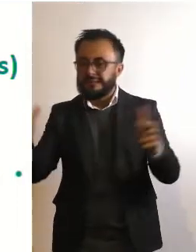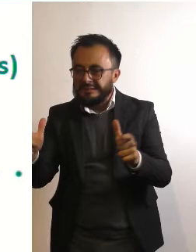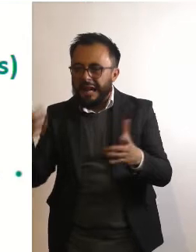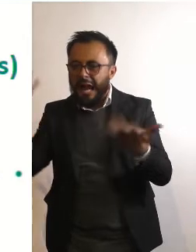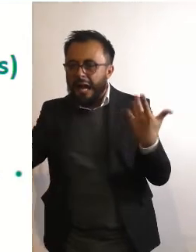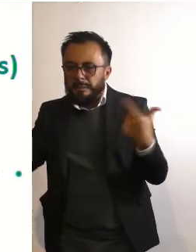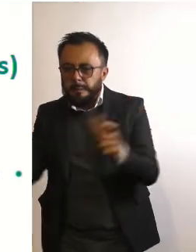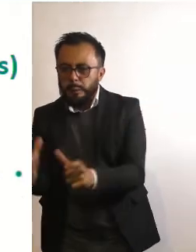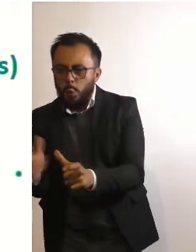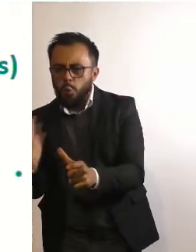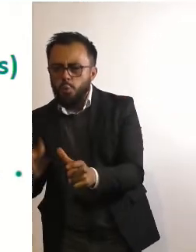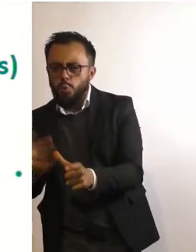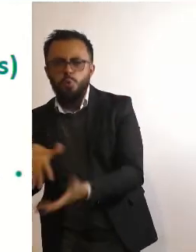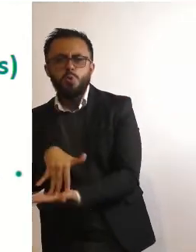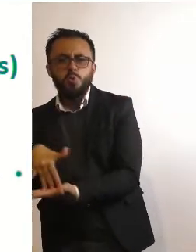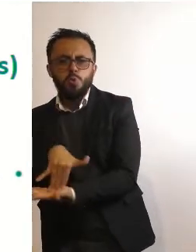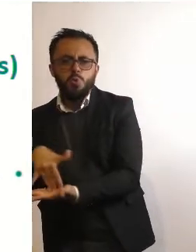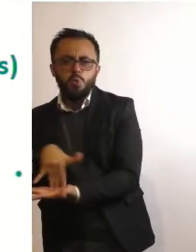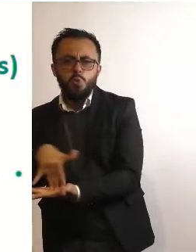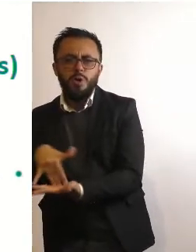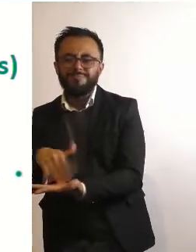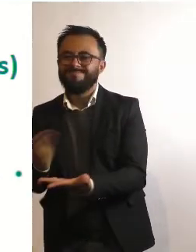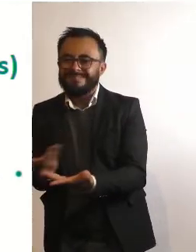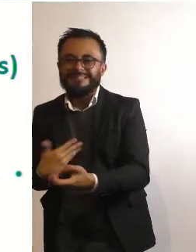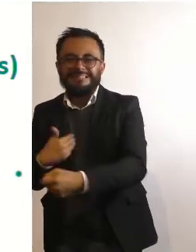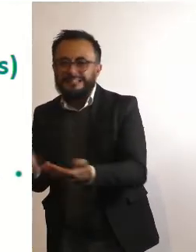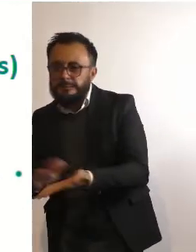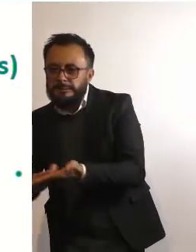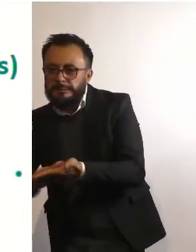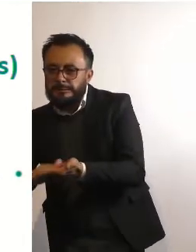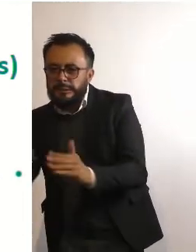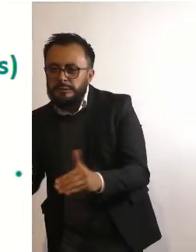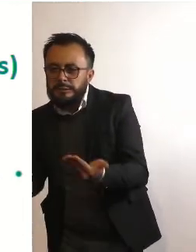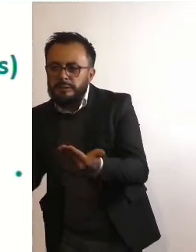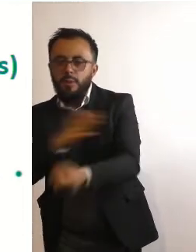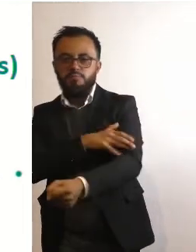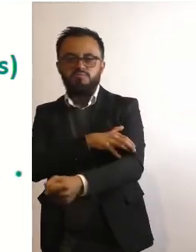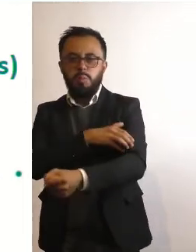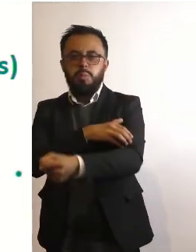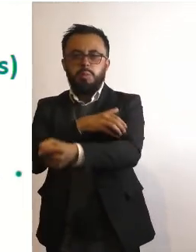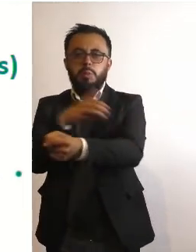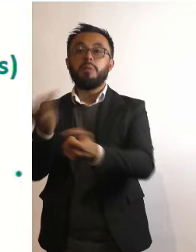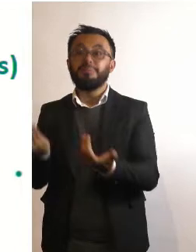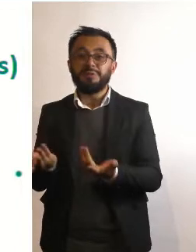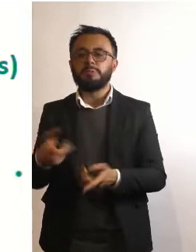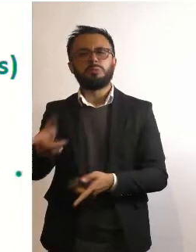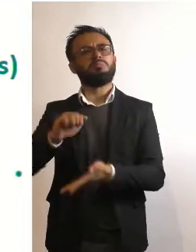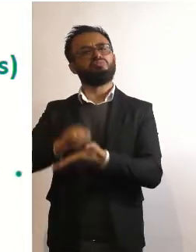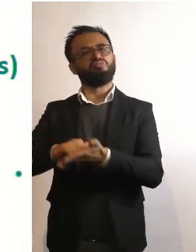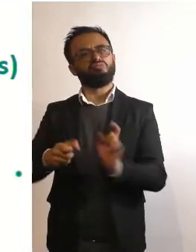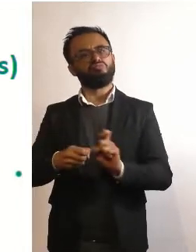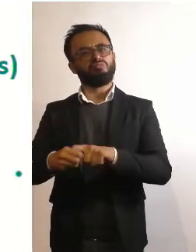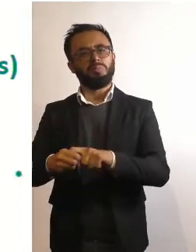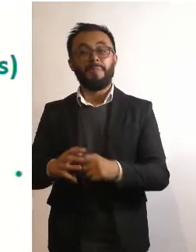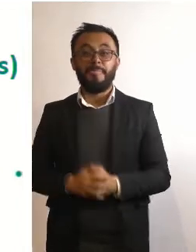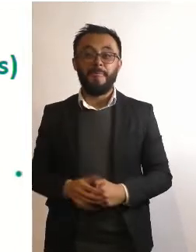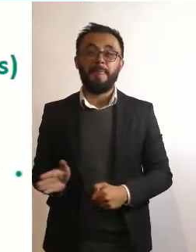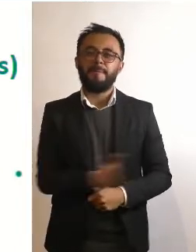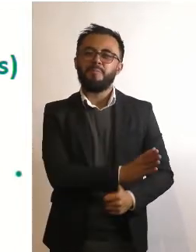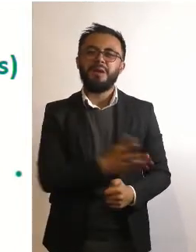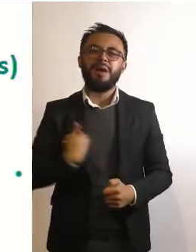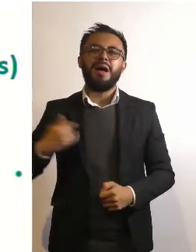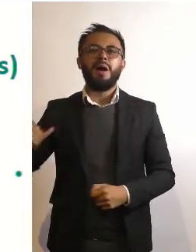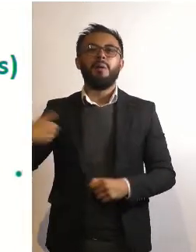programa en determinadas asignaturas que ya en este momento son acogidas por ellos. Y el programa de jóvenes a